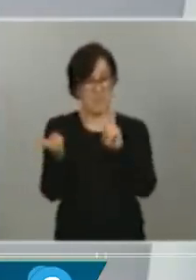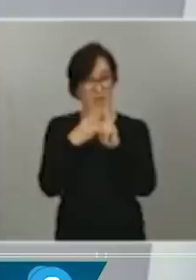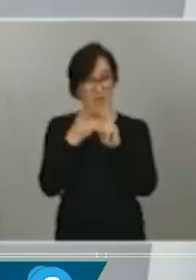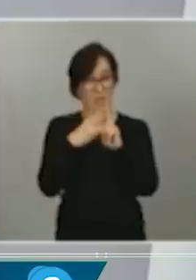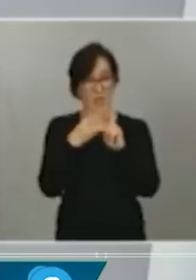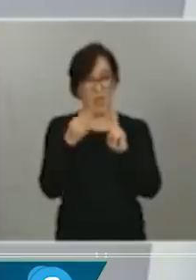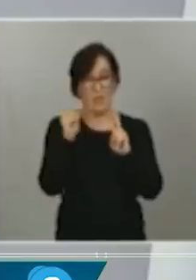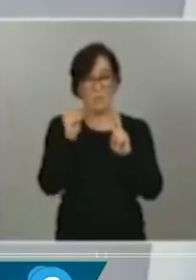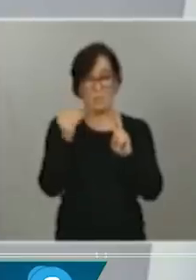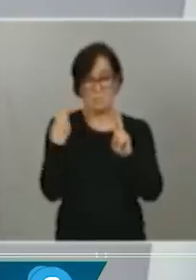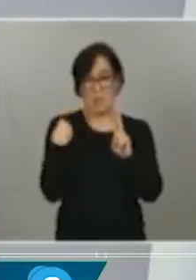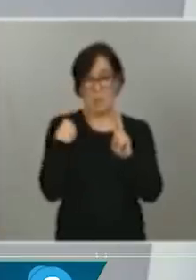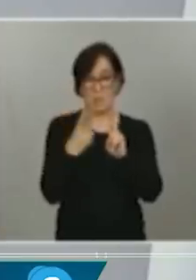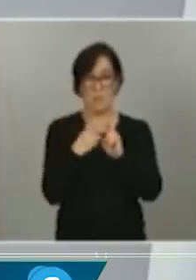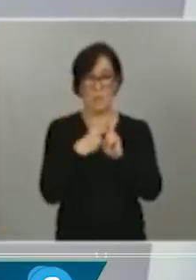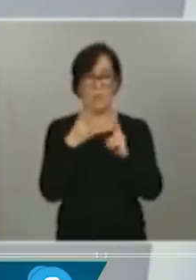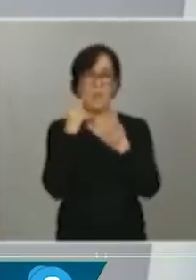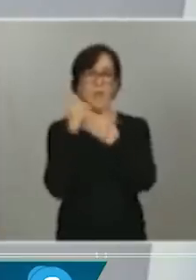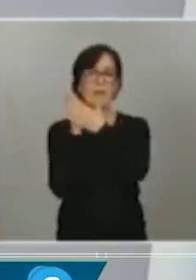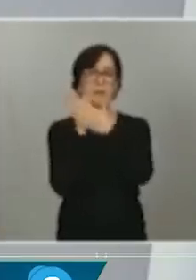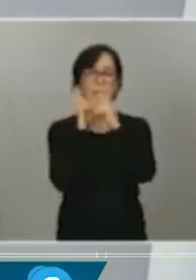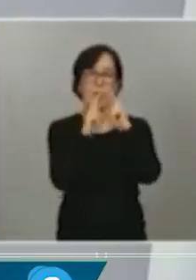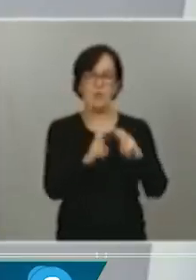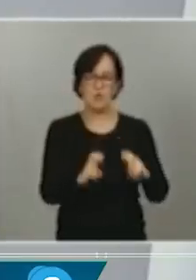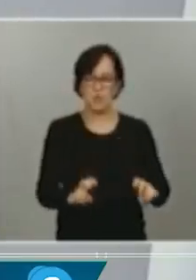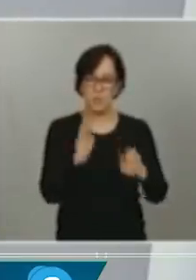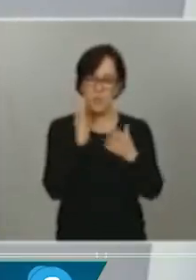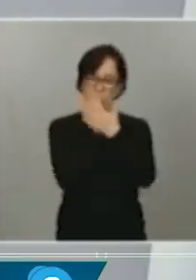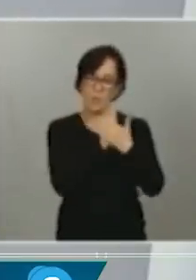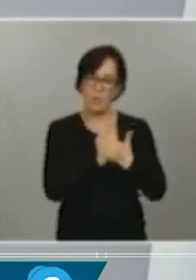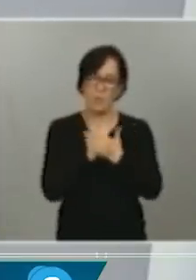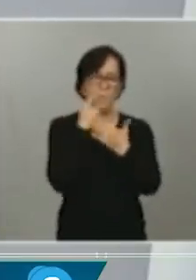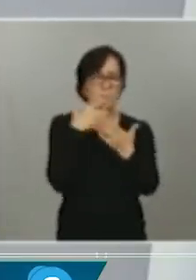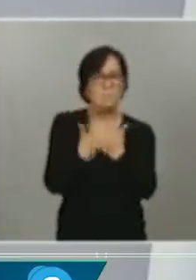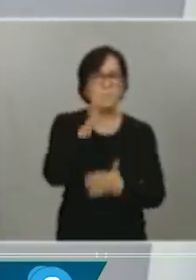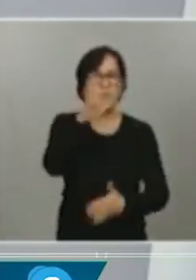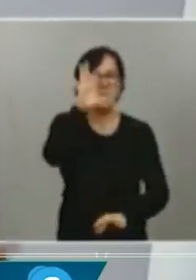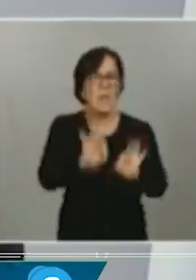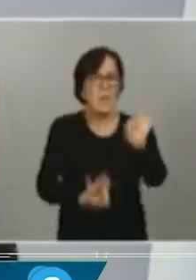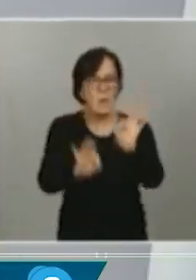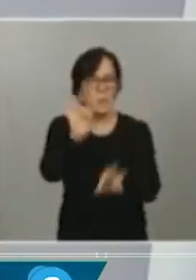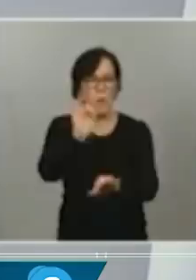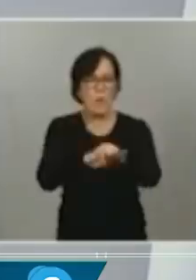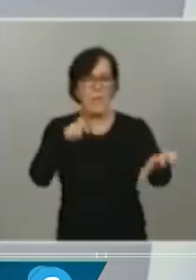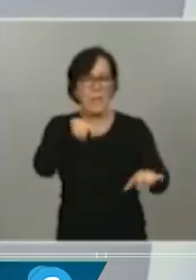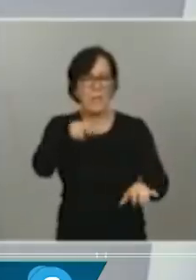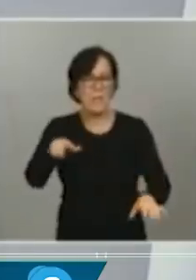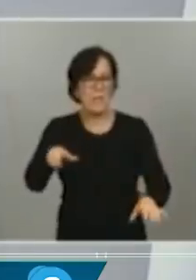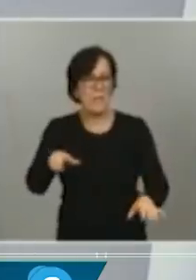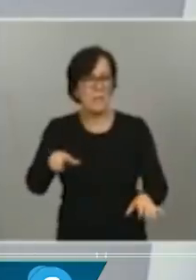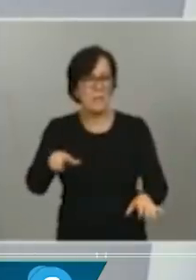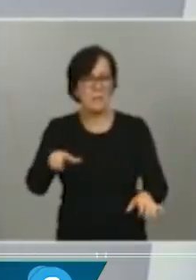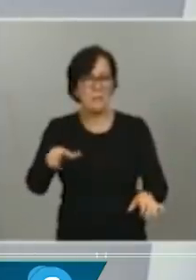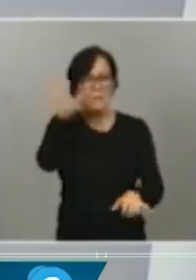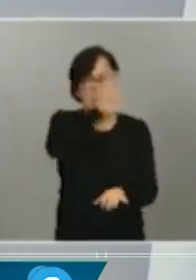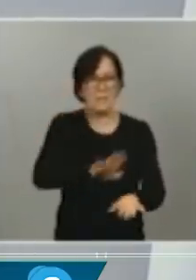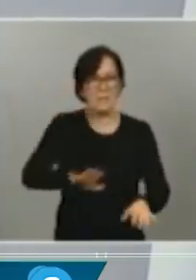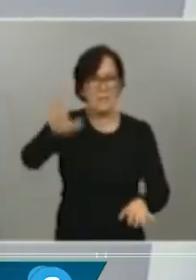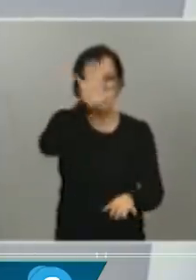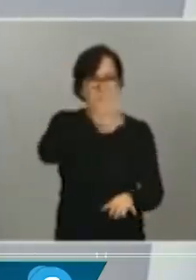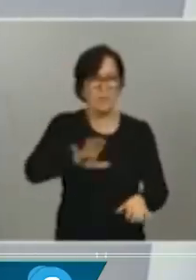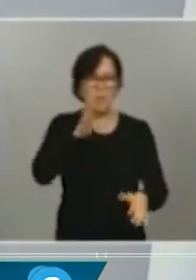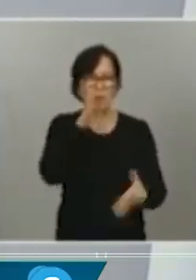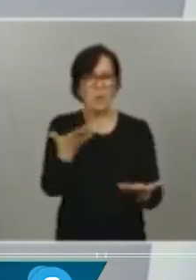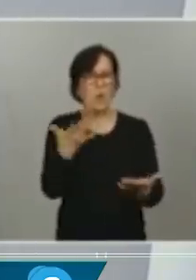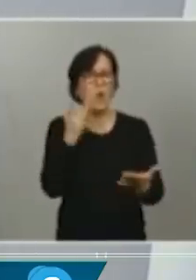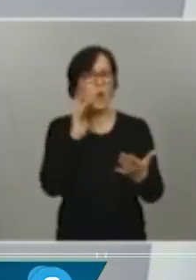alarma de una forma muy anticipada al que tenía que haber parado las concentraciones por cierto un informe de la unión europea del isi disi del 2 de marzo exigía para